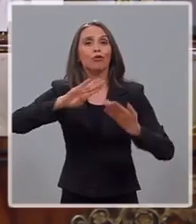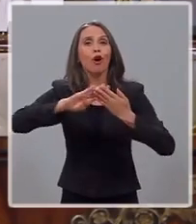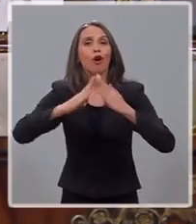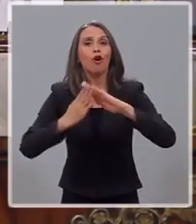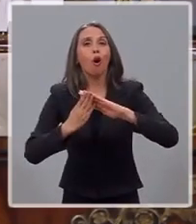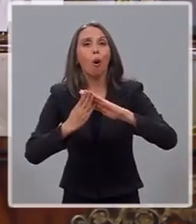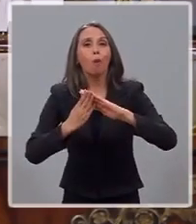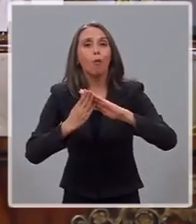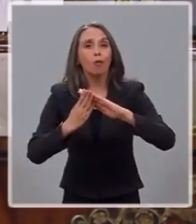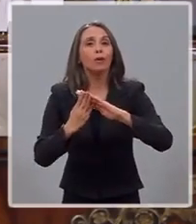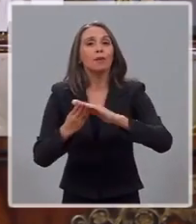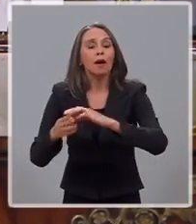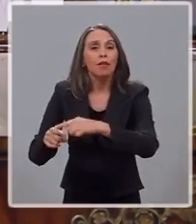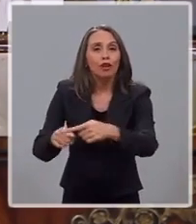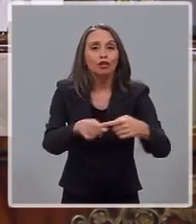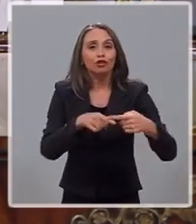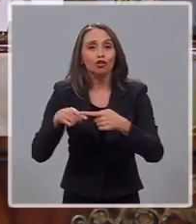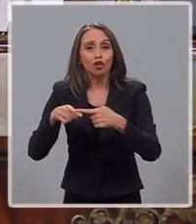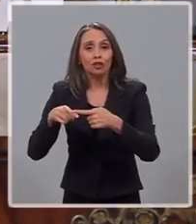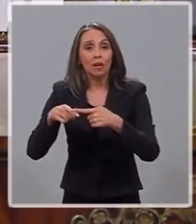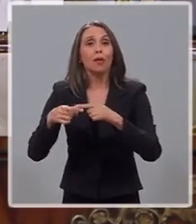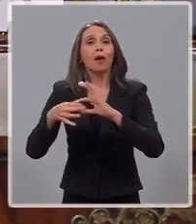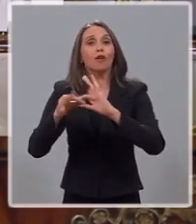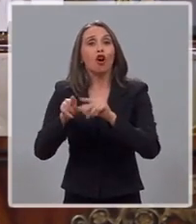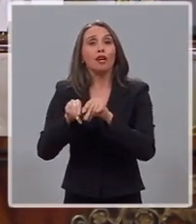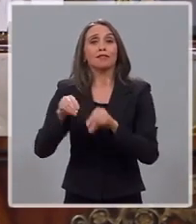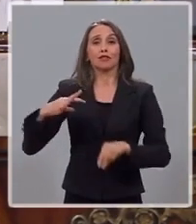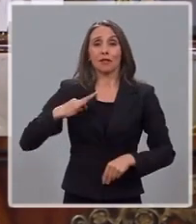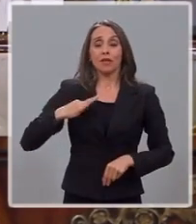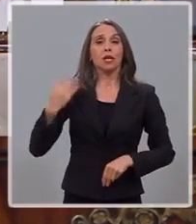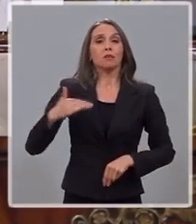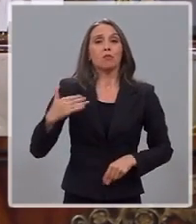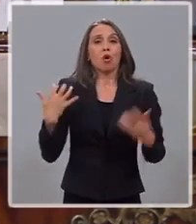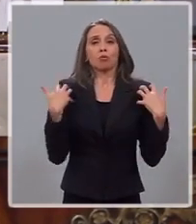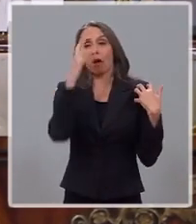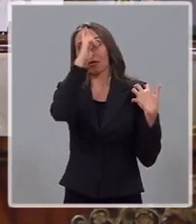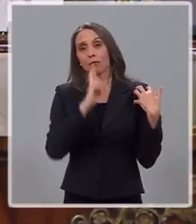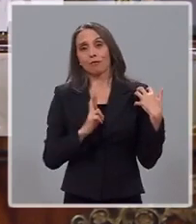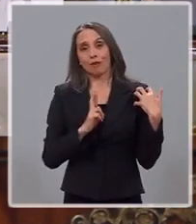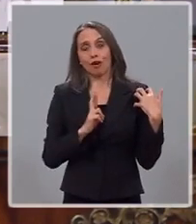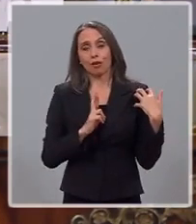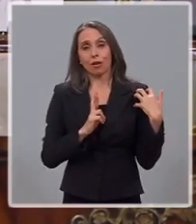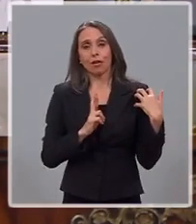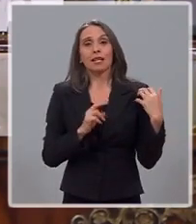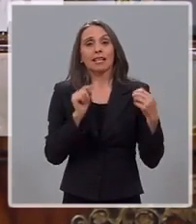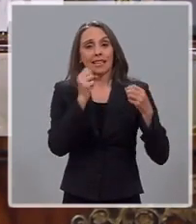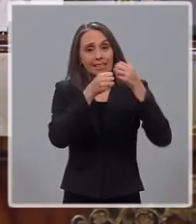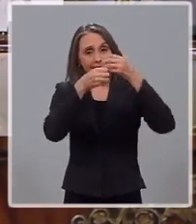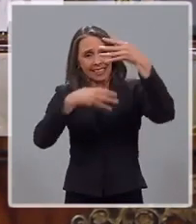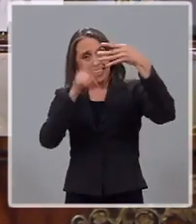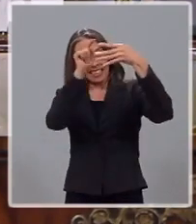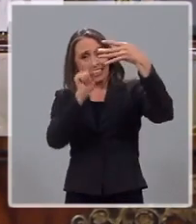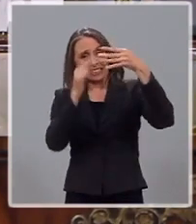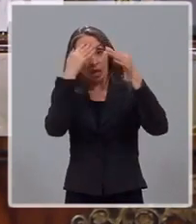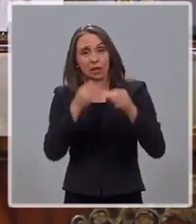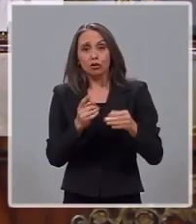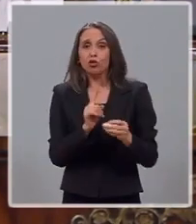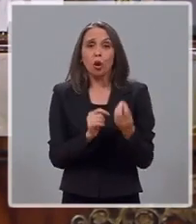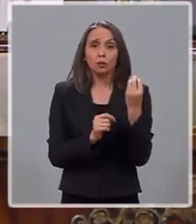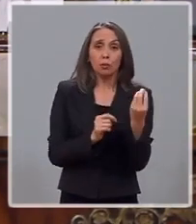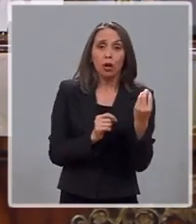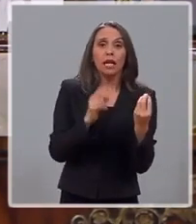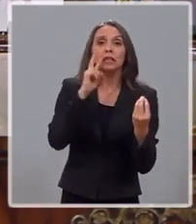en que la sociedad civil juega un papel fundamental en consecuencia ninguna de estas medidas será efectiva